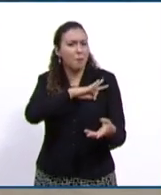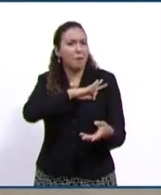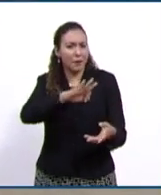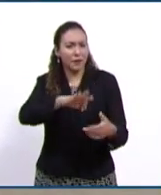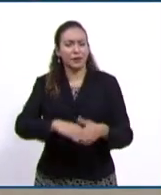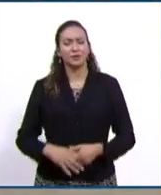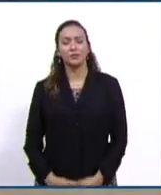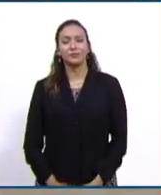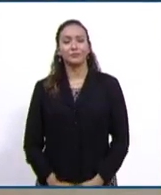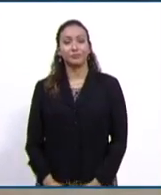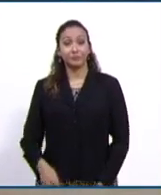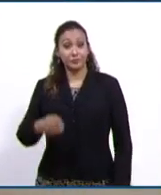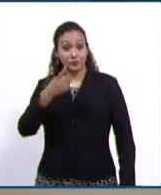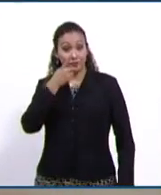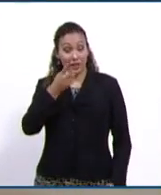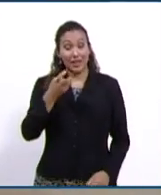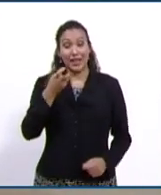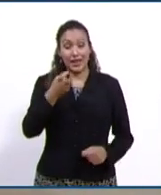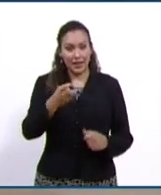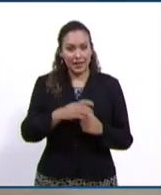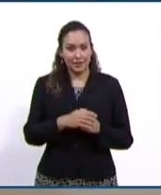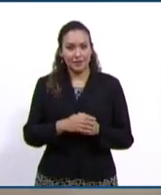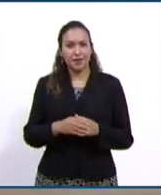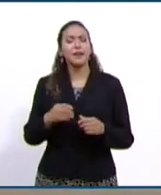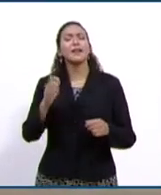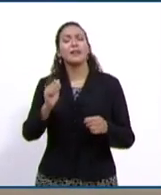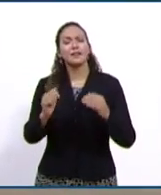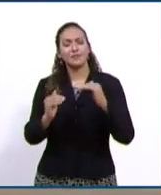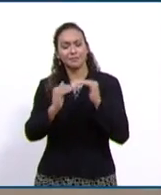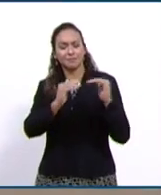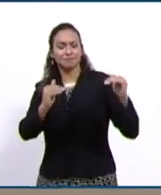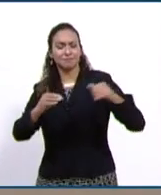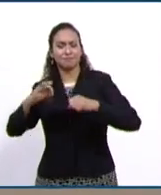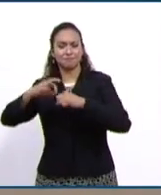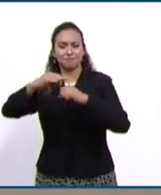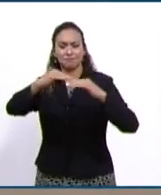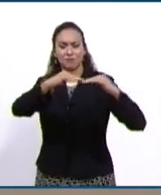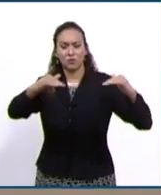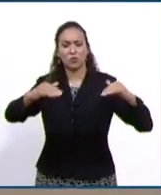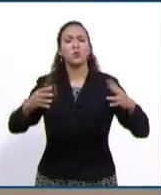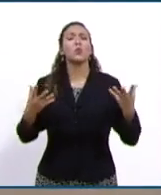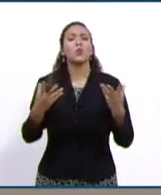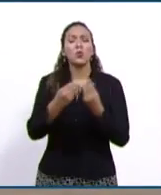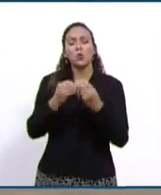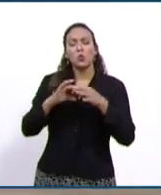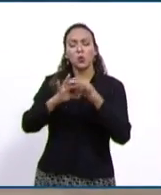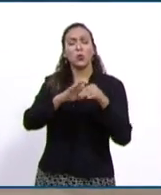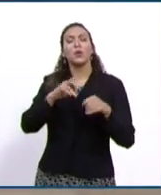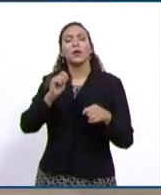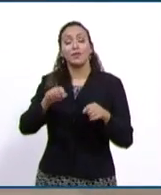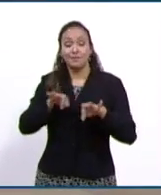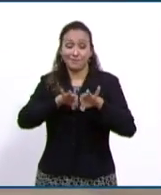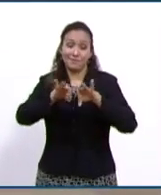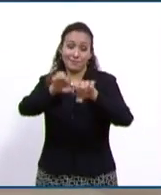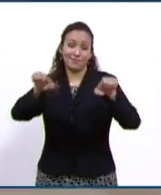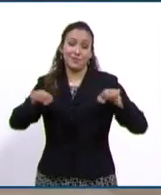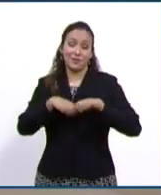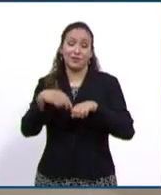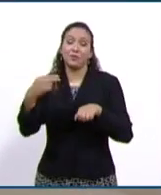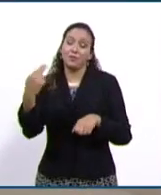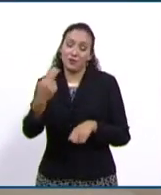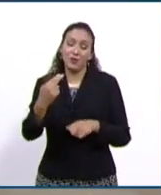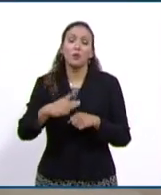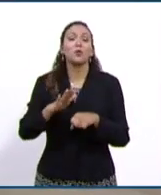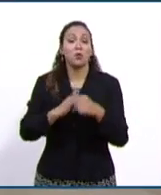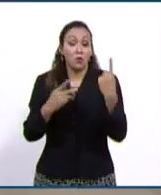que el Estado de Derecho y la gobernabilidad democrática requieren del trabajo en equipo, pues ningún pensamiento único puede